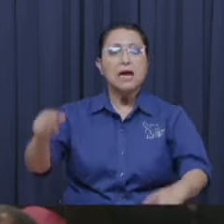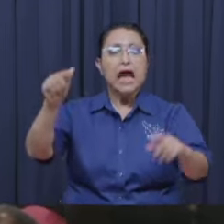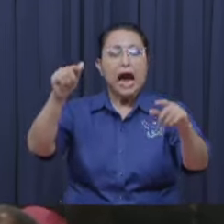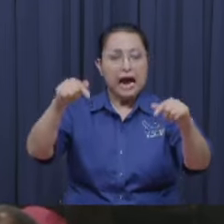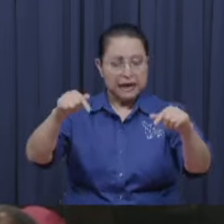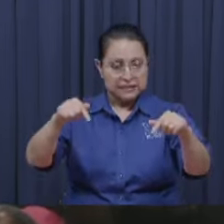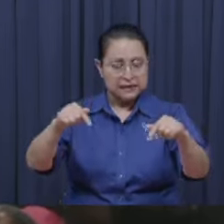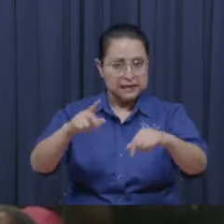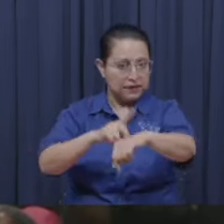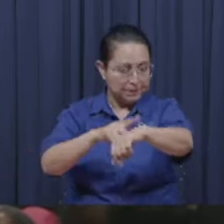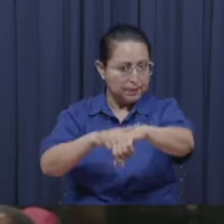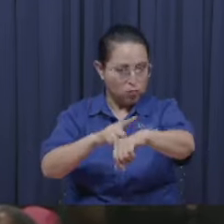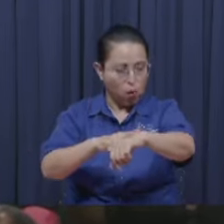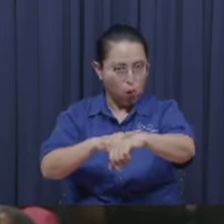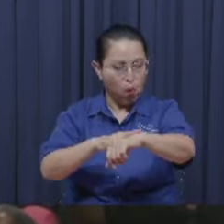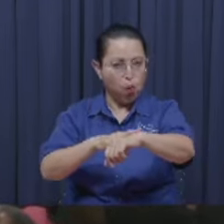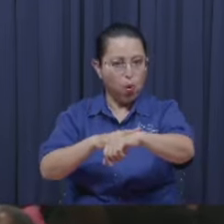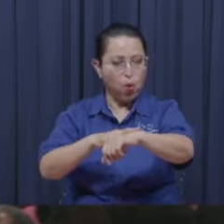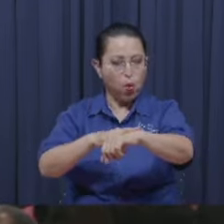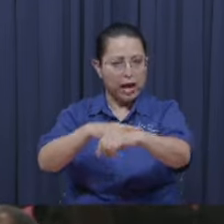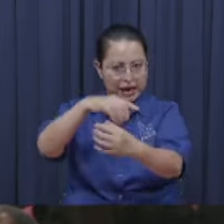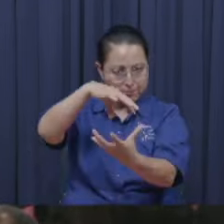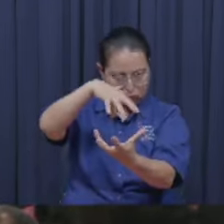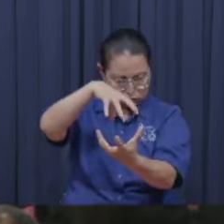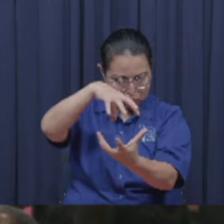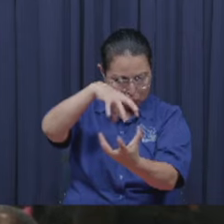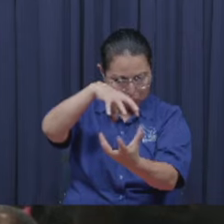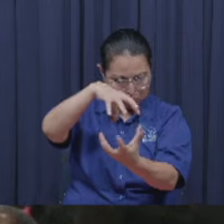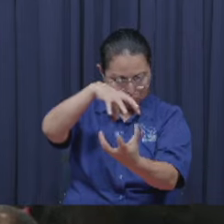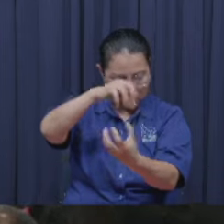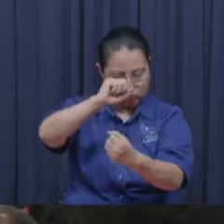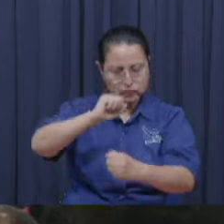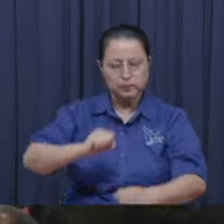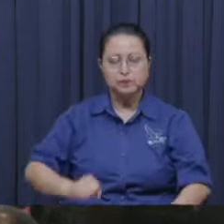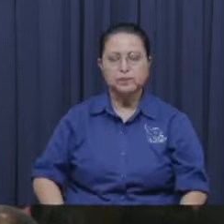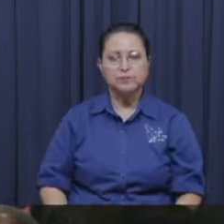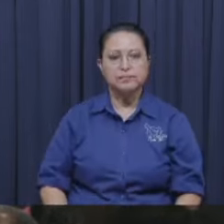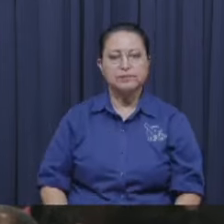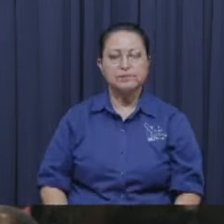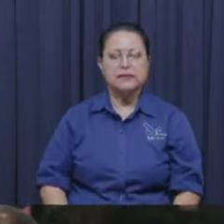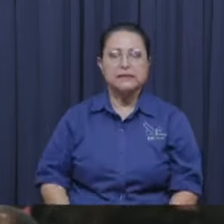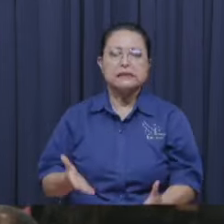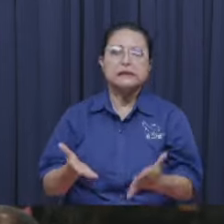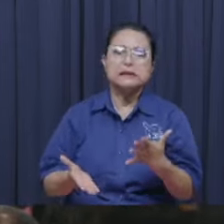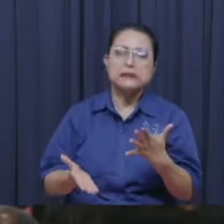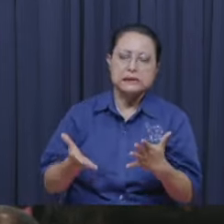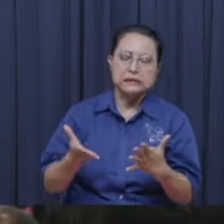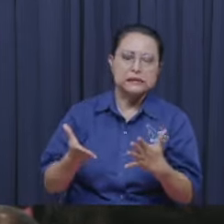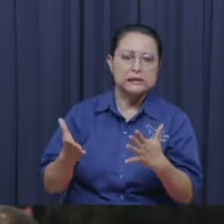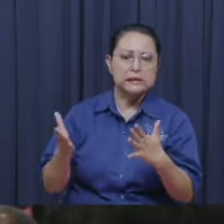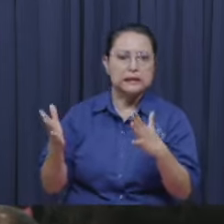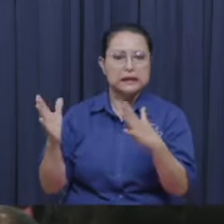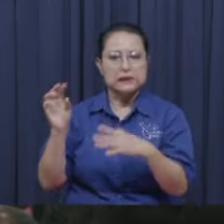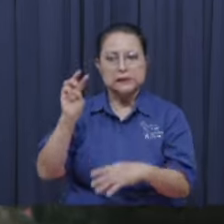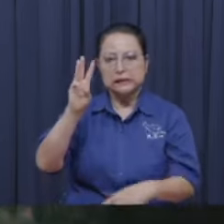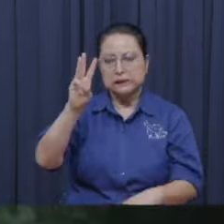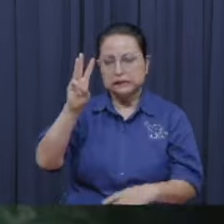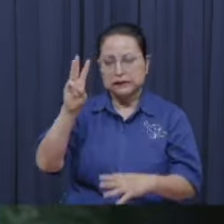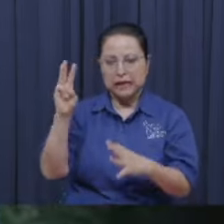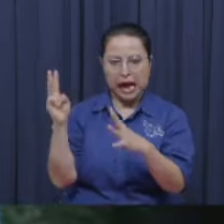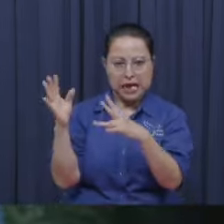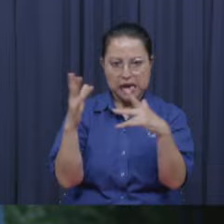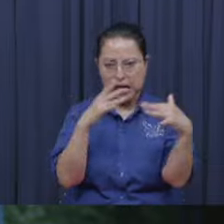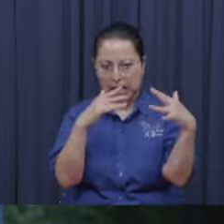desde hace rato, hermano. El asunto que pues parecería que va a culminar en una tercera guerra